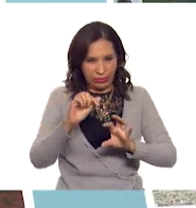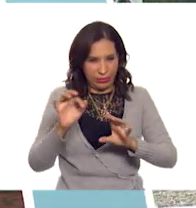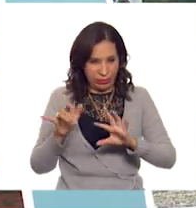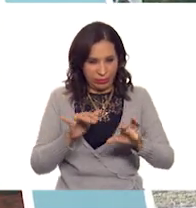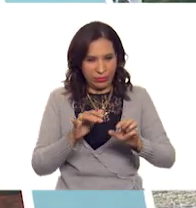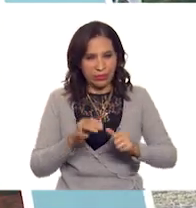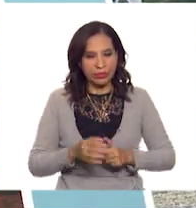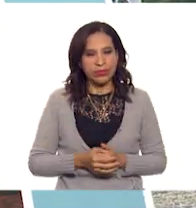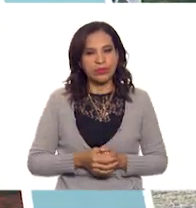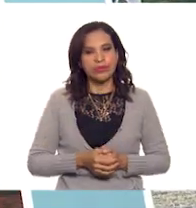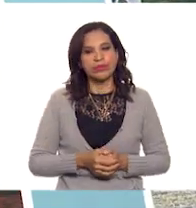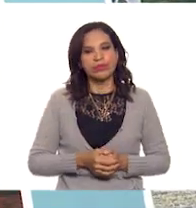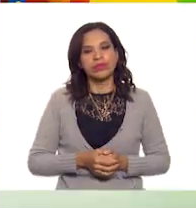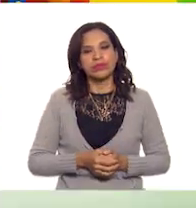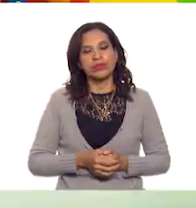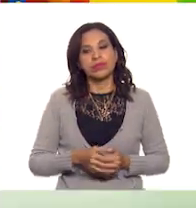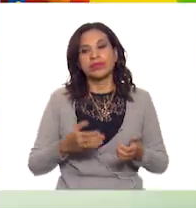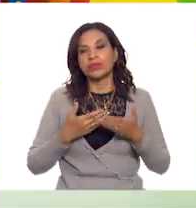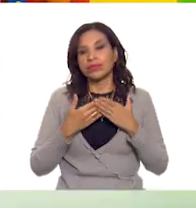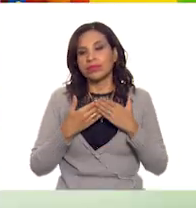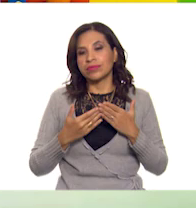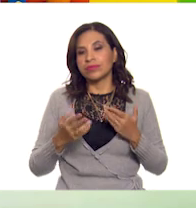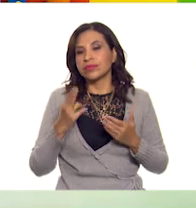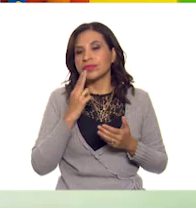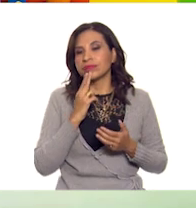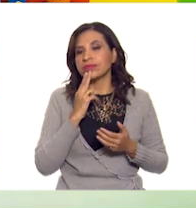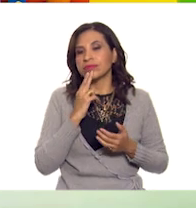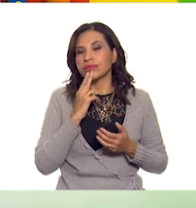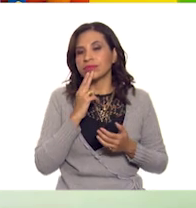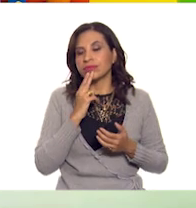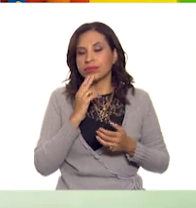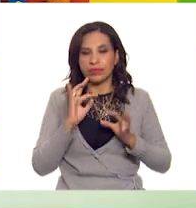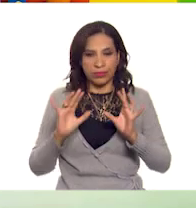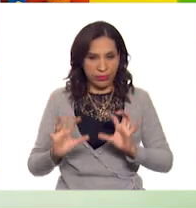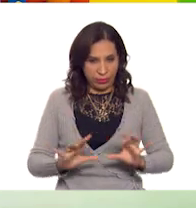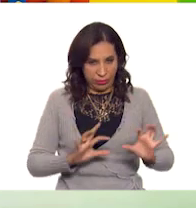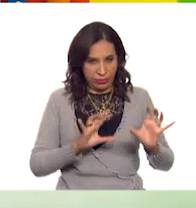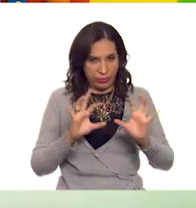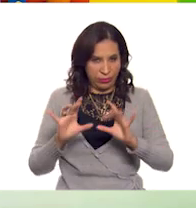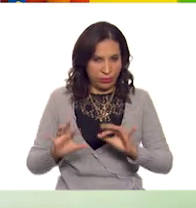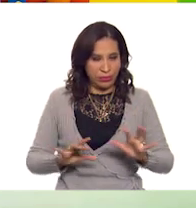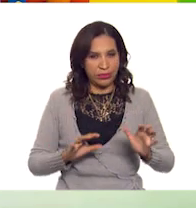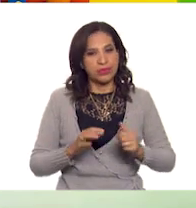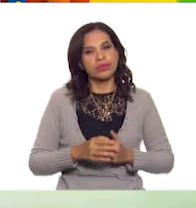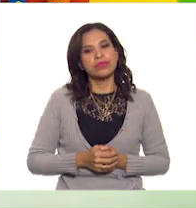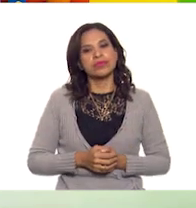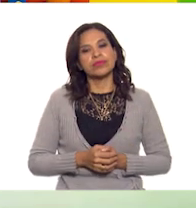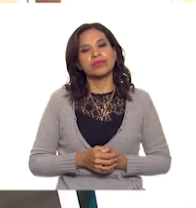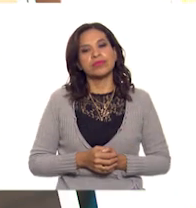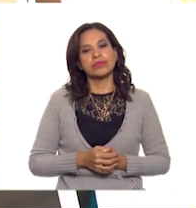Exactamente. Ahora utilizamos computadoras.